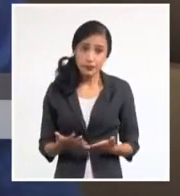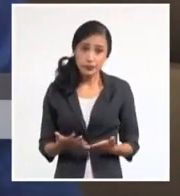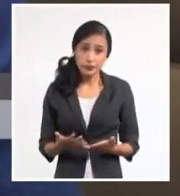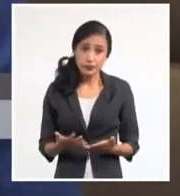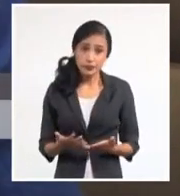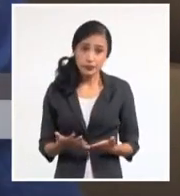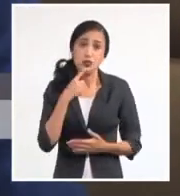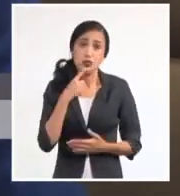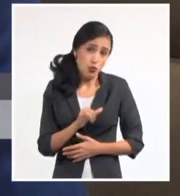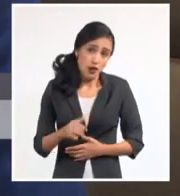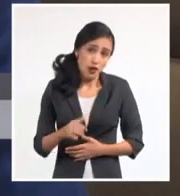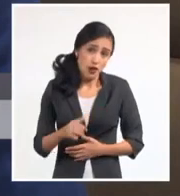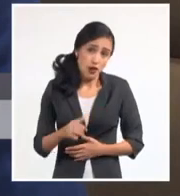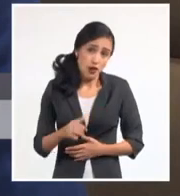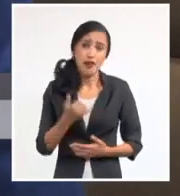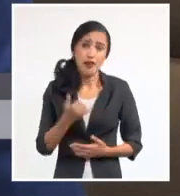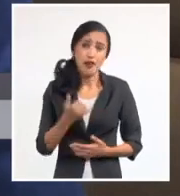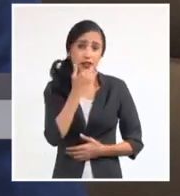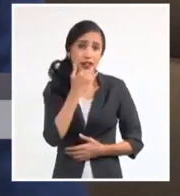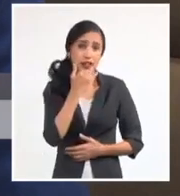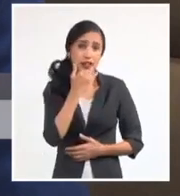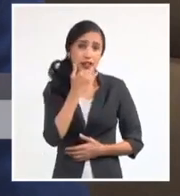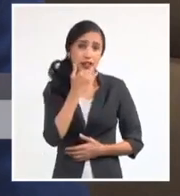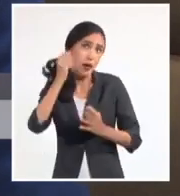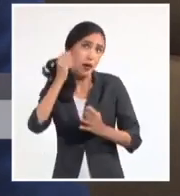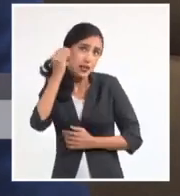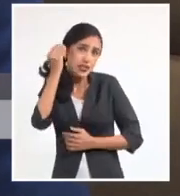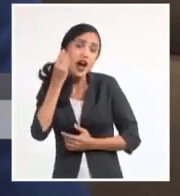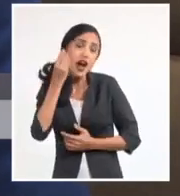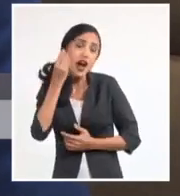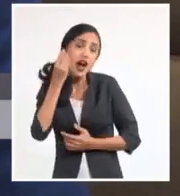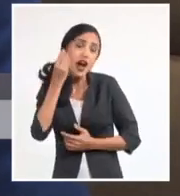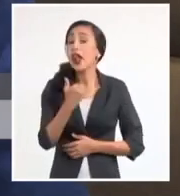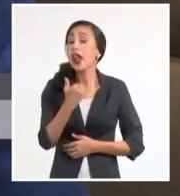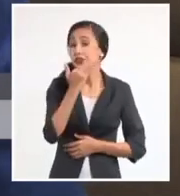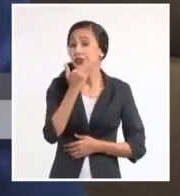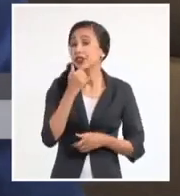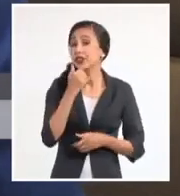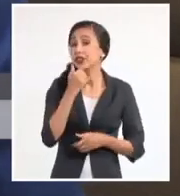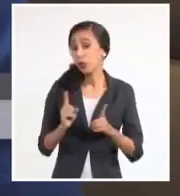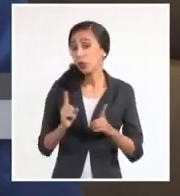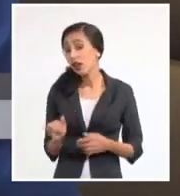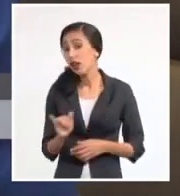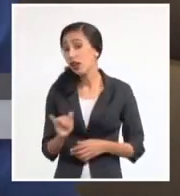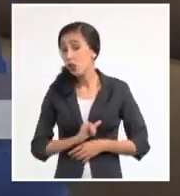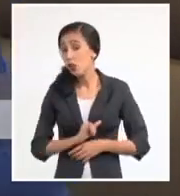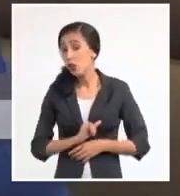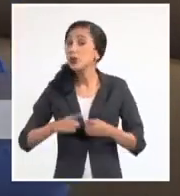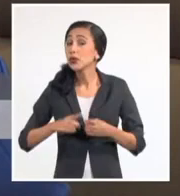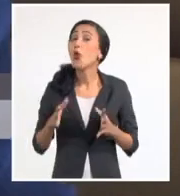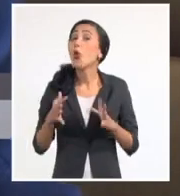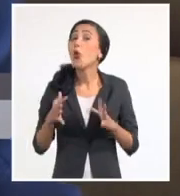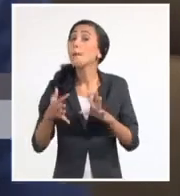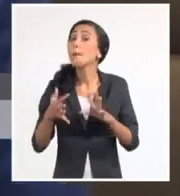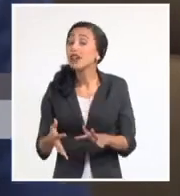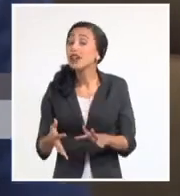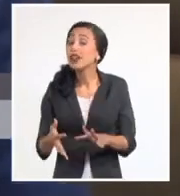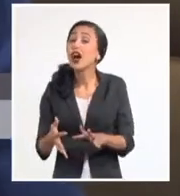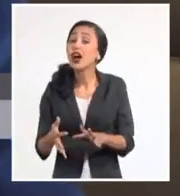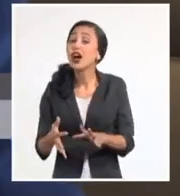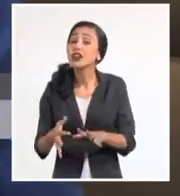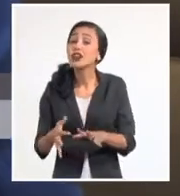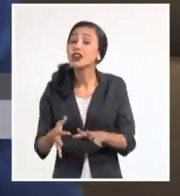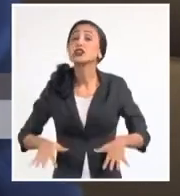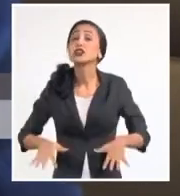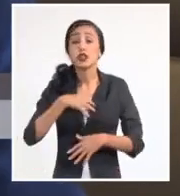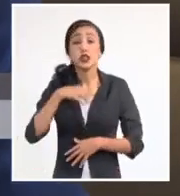ideología, en el ámbito de la política, y ahí está la complejidad del desafío tan grande que enfrentamos hoy, que enfrenta